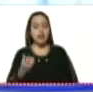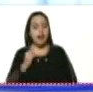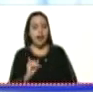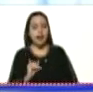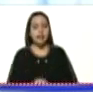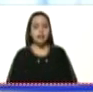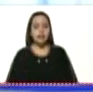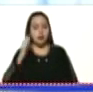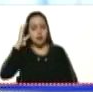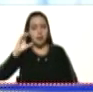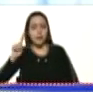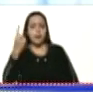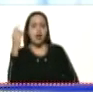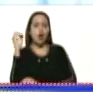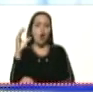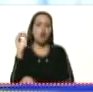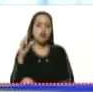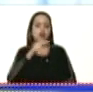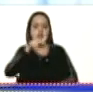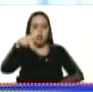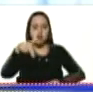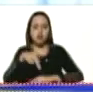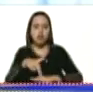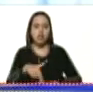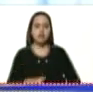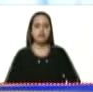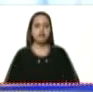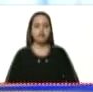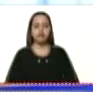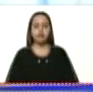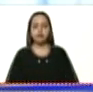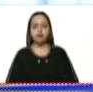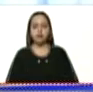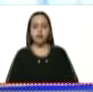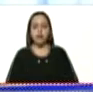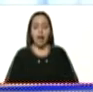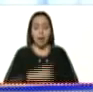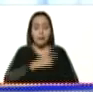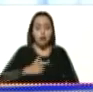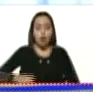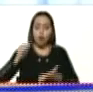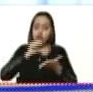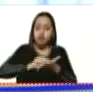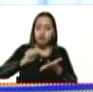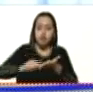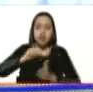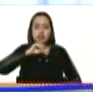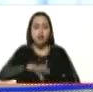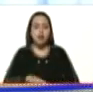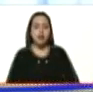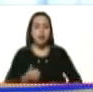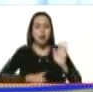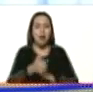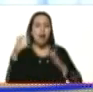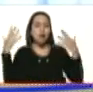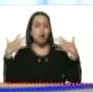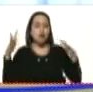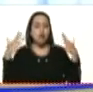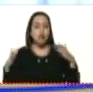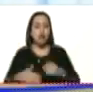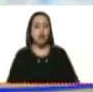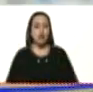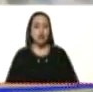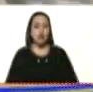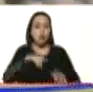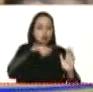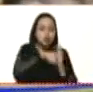al primer Congreso de la Nación. Los cronistas dan fe que de los más aplaudidos mientras entraban al